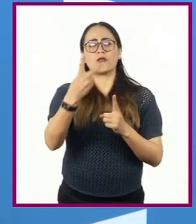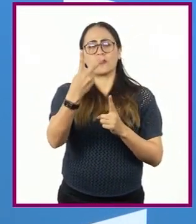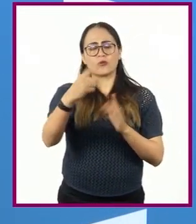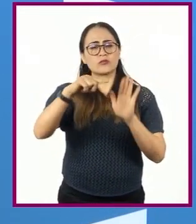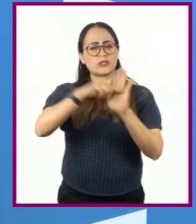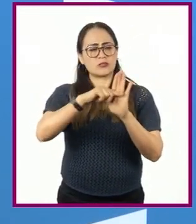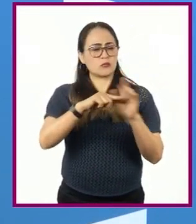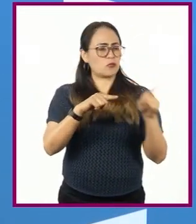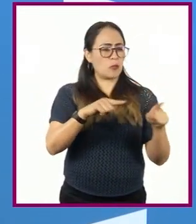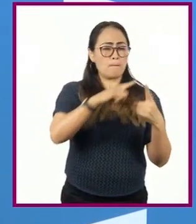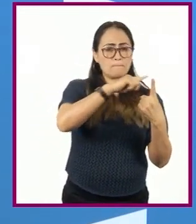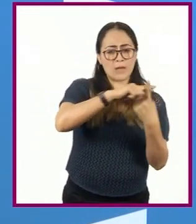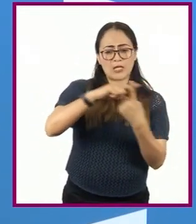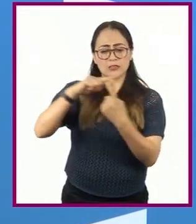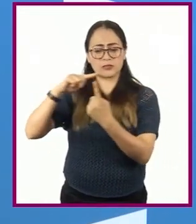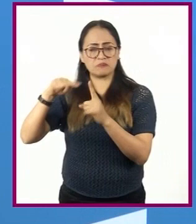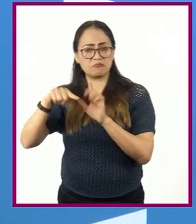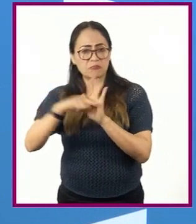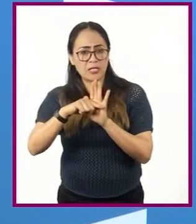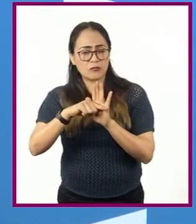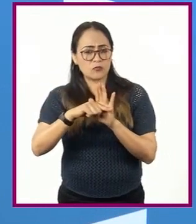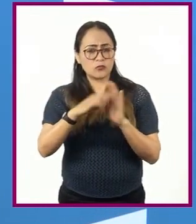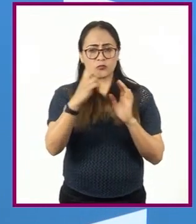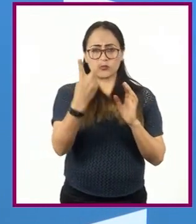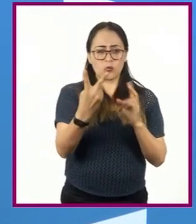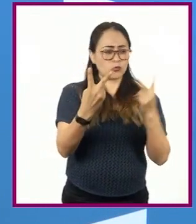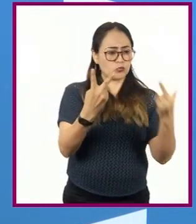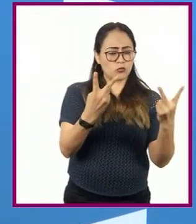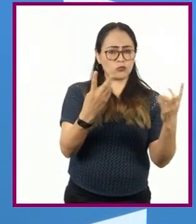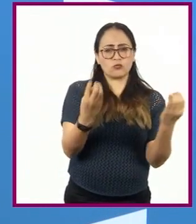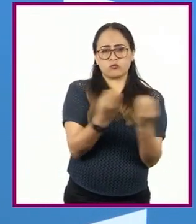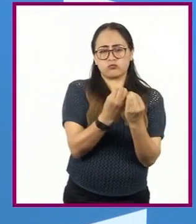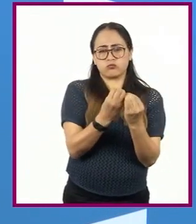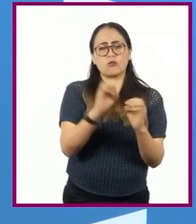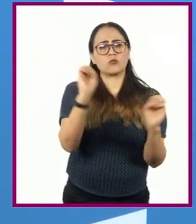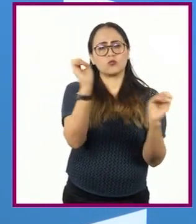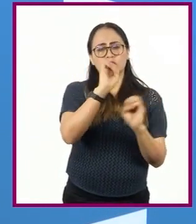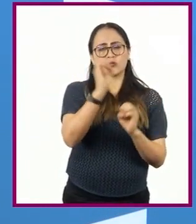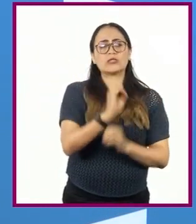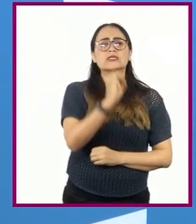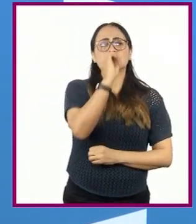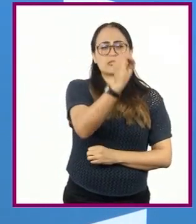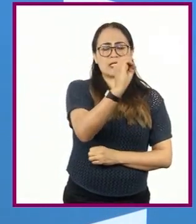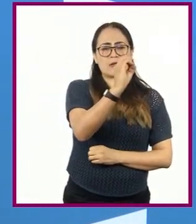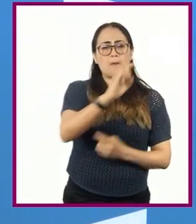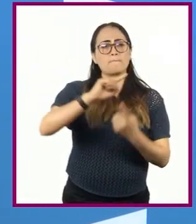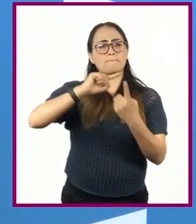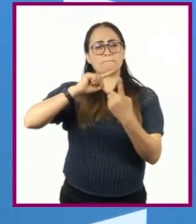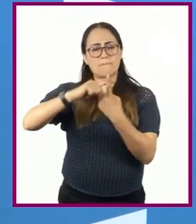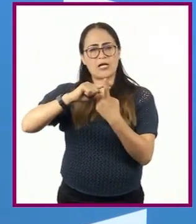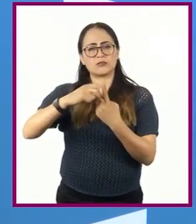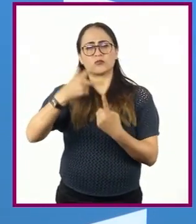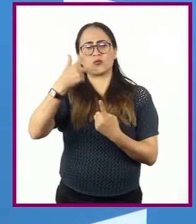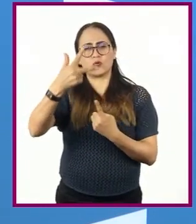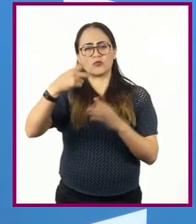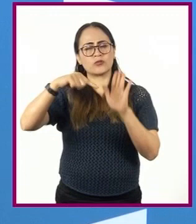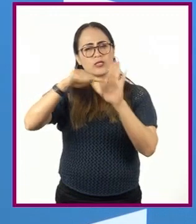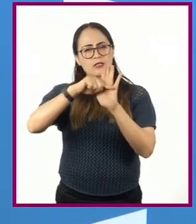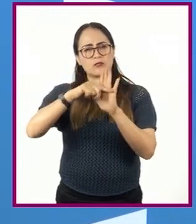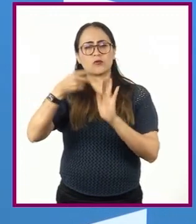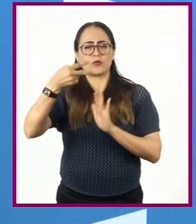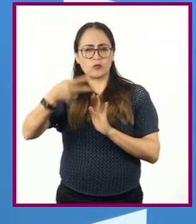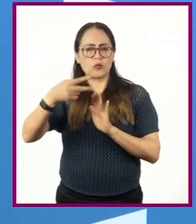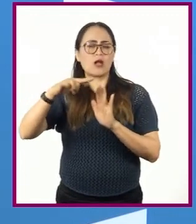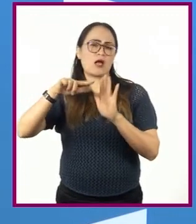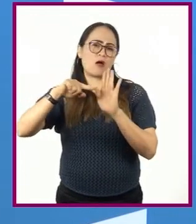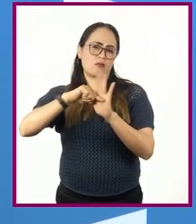la suma de simétricos es igual a 0. Queda 0 más 8 negativo, que es igual a 8 negativo.